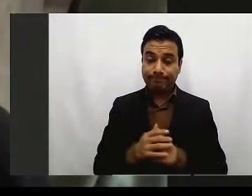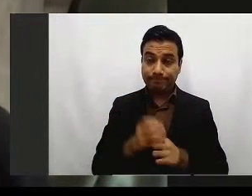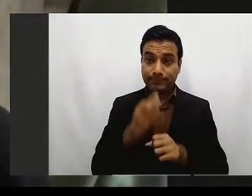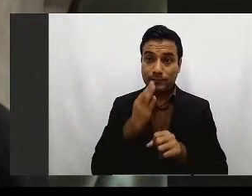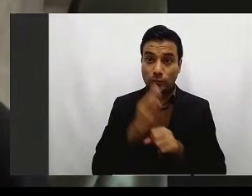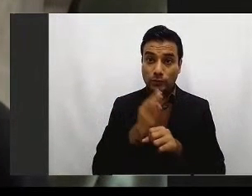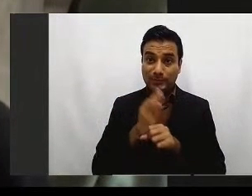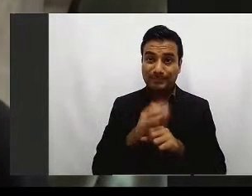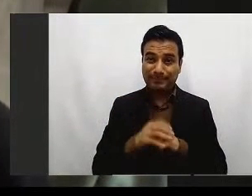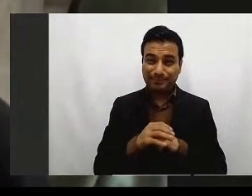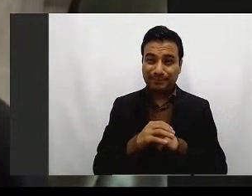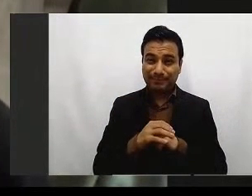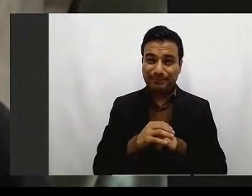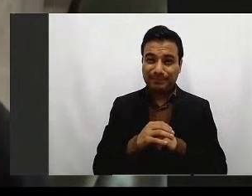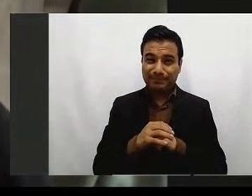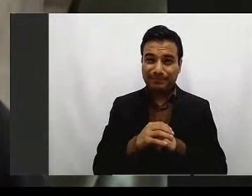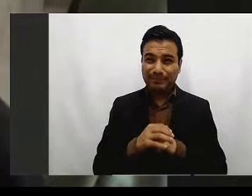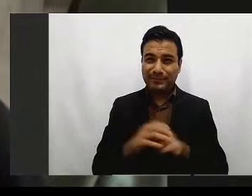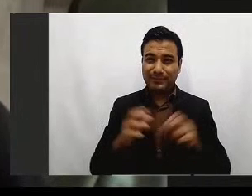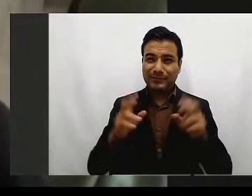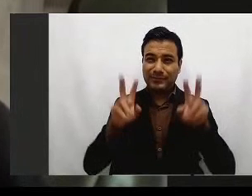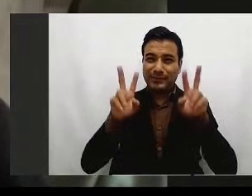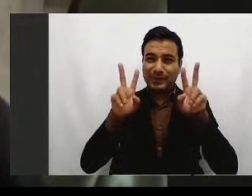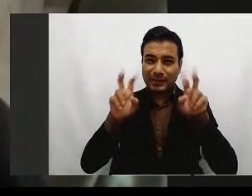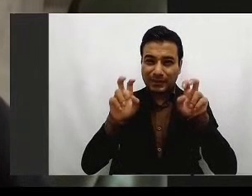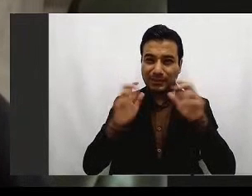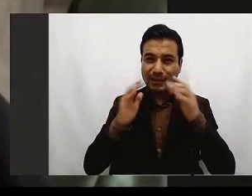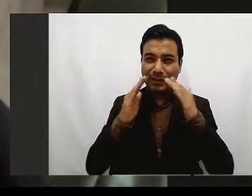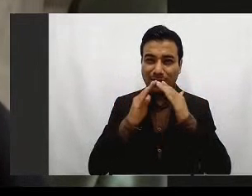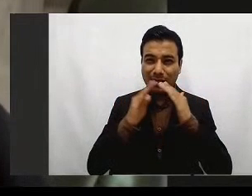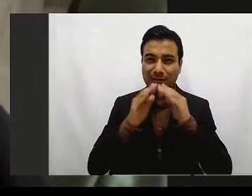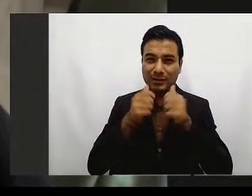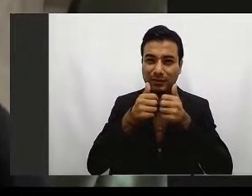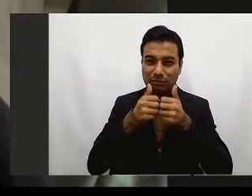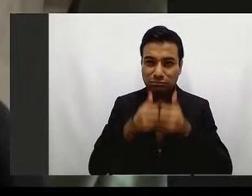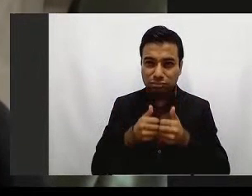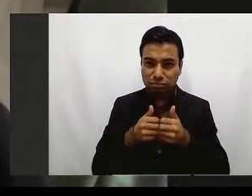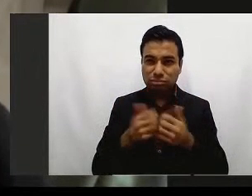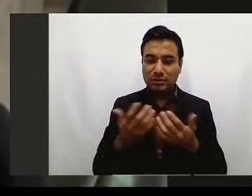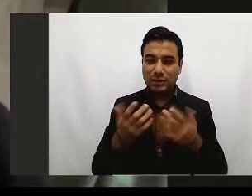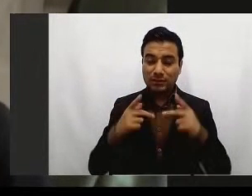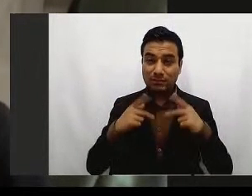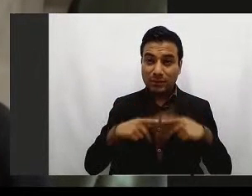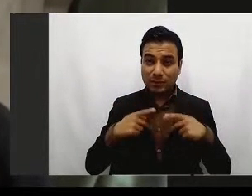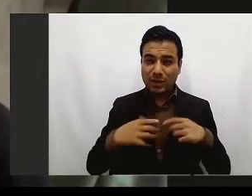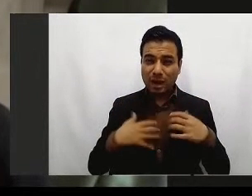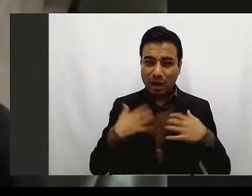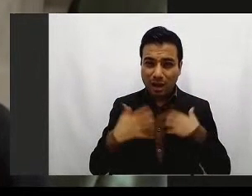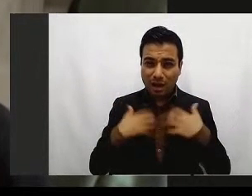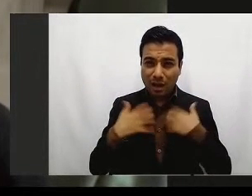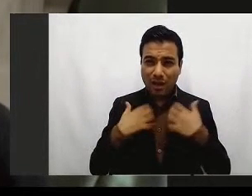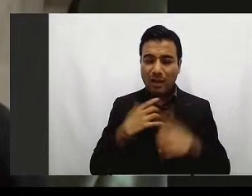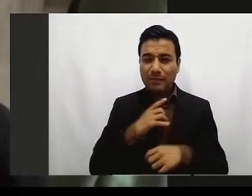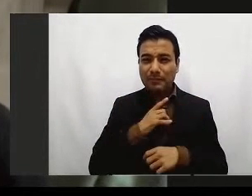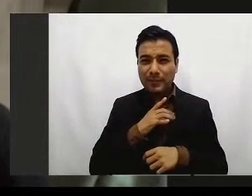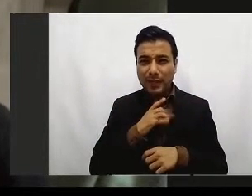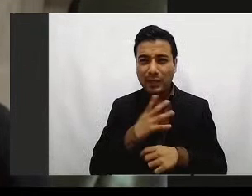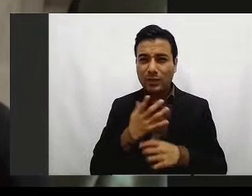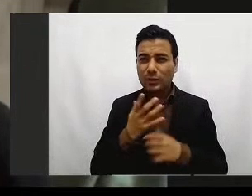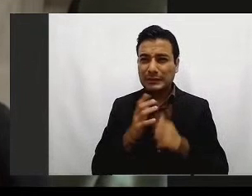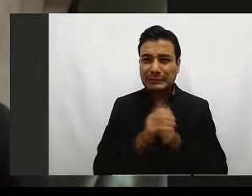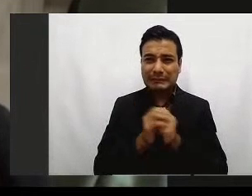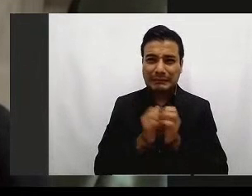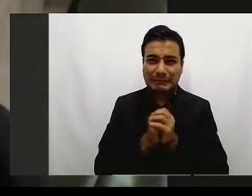los encierros, de las restricciones. Entonces hay mucha frustración, mucho enojo, mucho miedo, mucha ansiedad, pero también